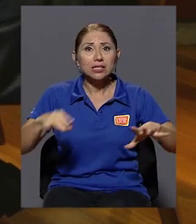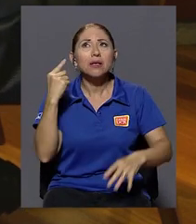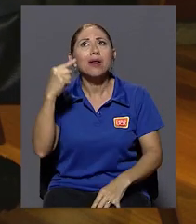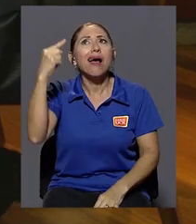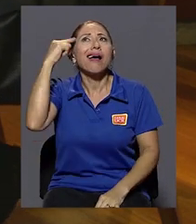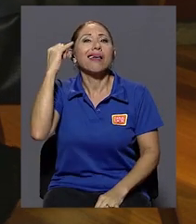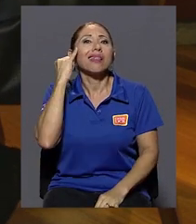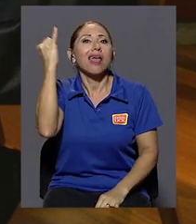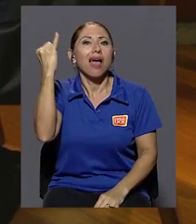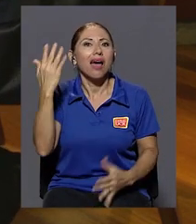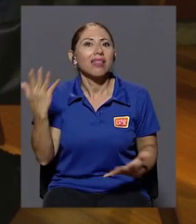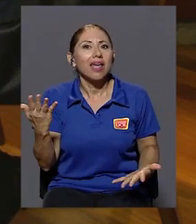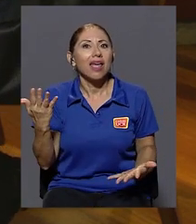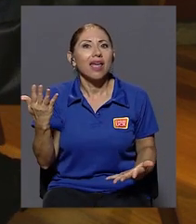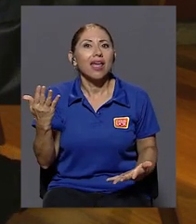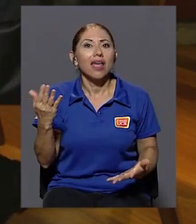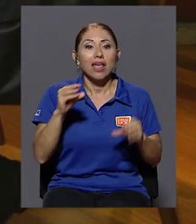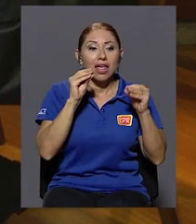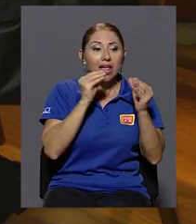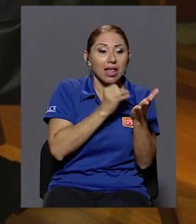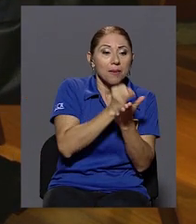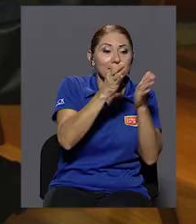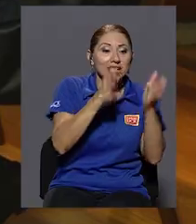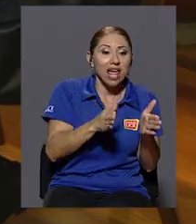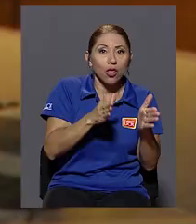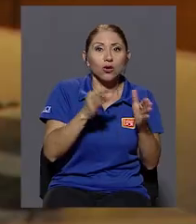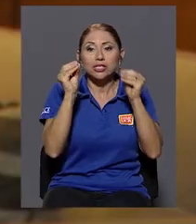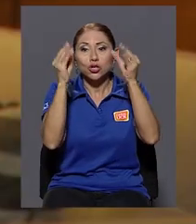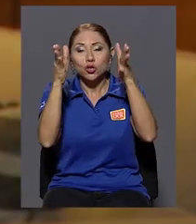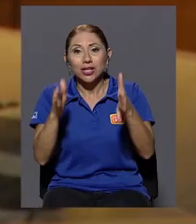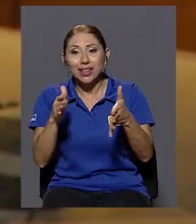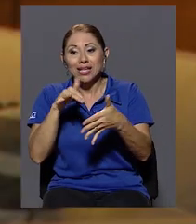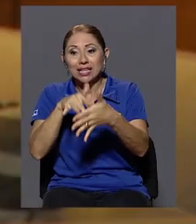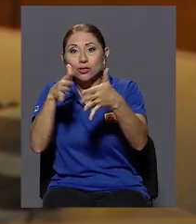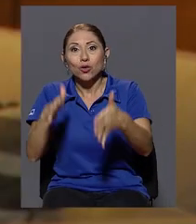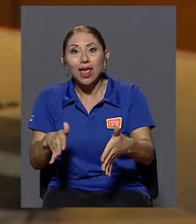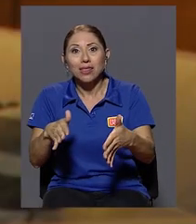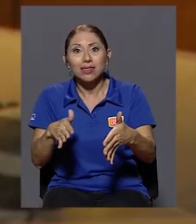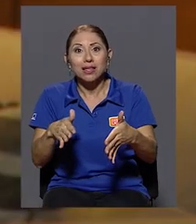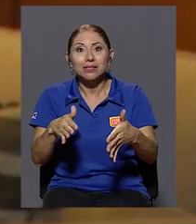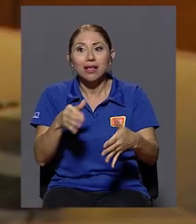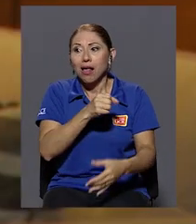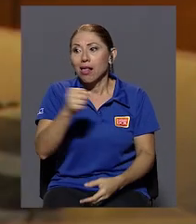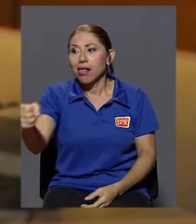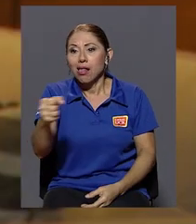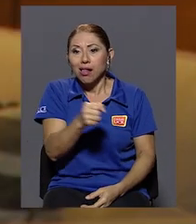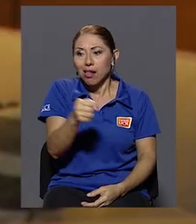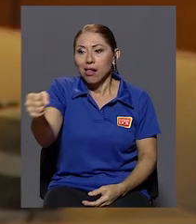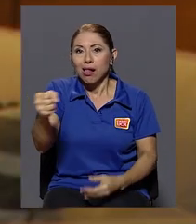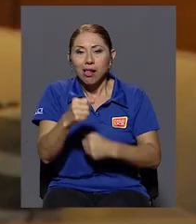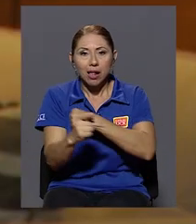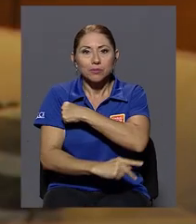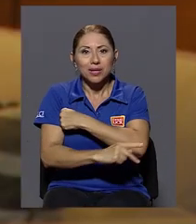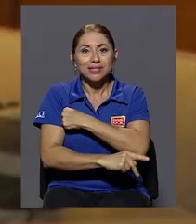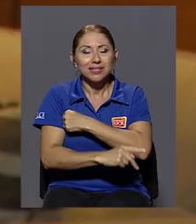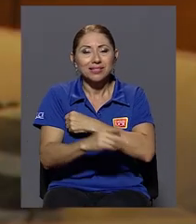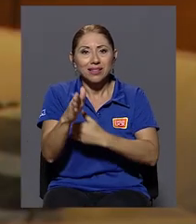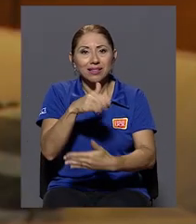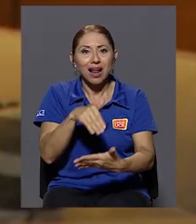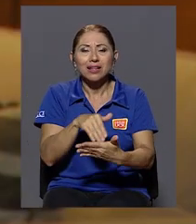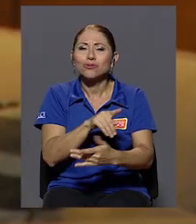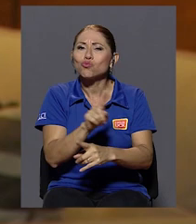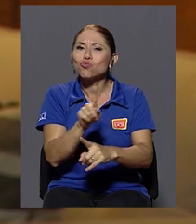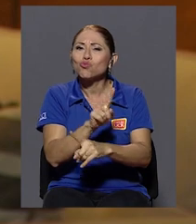la idea de llevar y traer investigadores, docentes, estudiantes a los países centrales. En realidad la internacionalización tiene